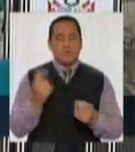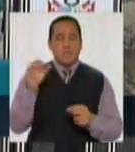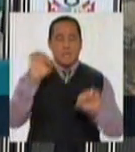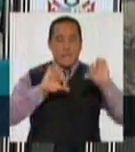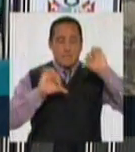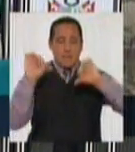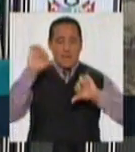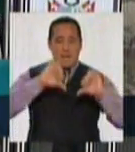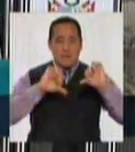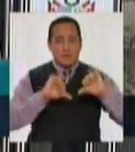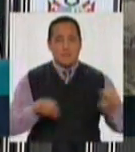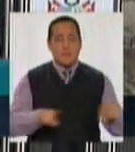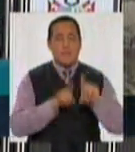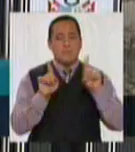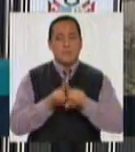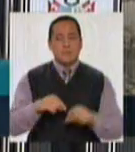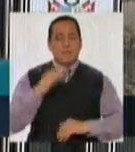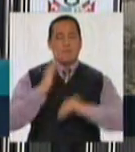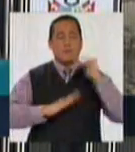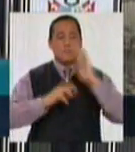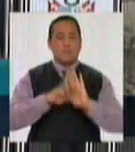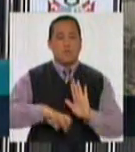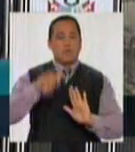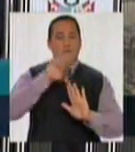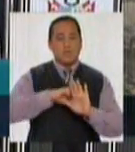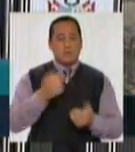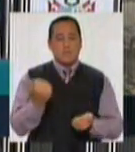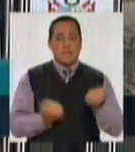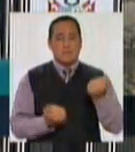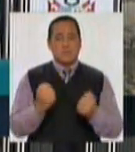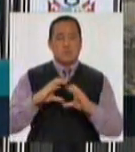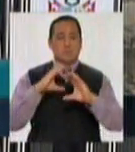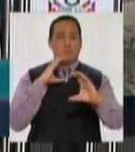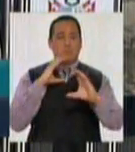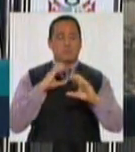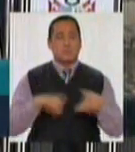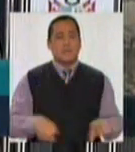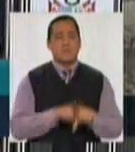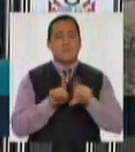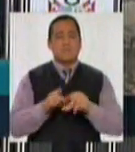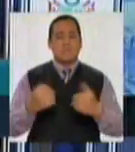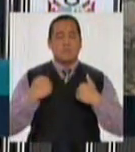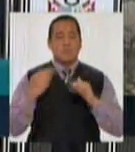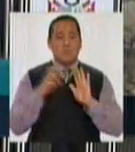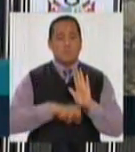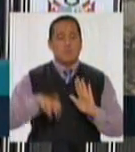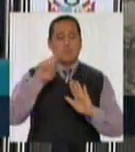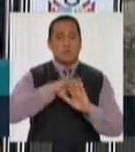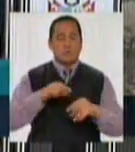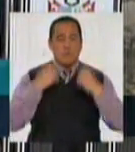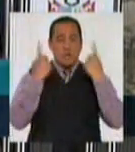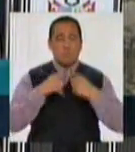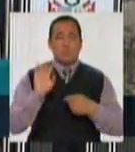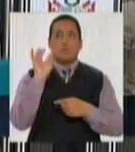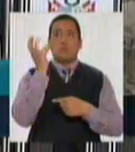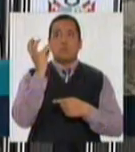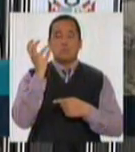petroquímica, proyectos de infraestructura en transporte público. Tenemos proyectos de carácter